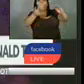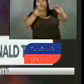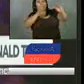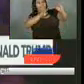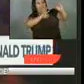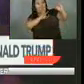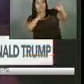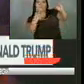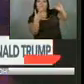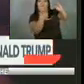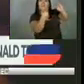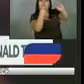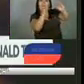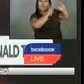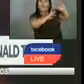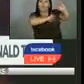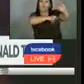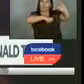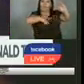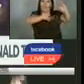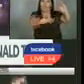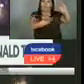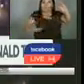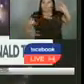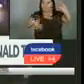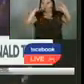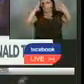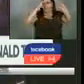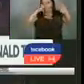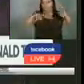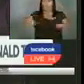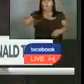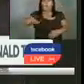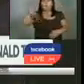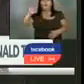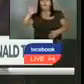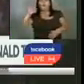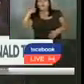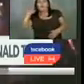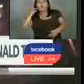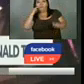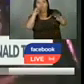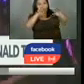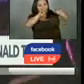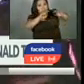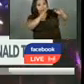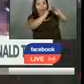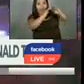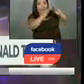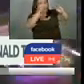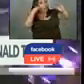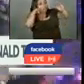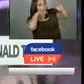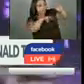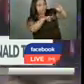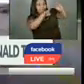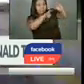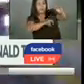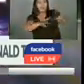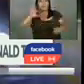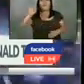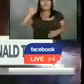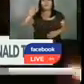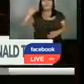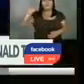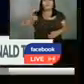-Lago, la residencia del expresidente Donald Trump en Palm Beach, advirtió sobre el allanamiento en proceso por parte de los agentes del FBI.